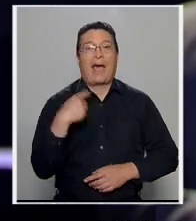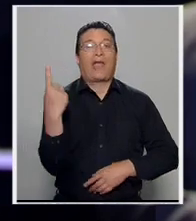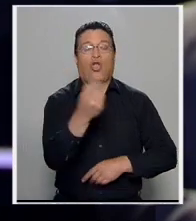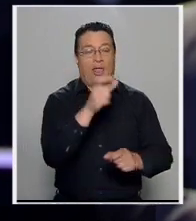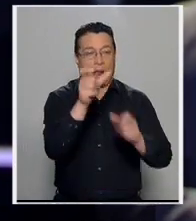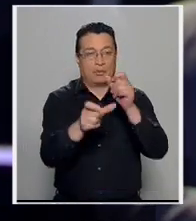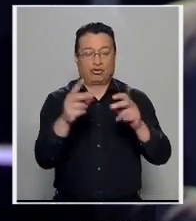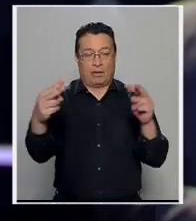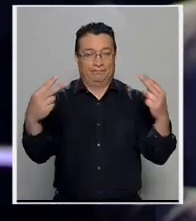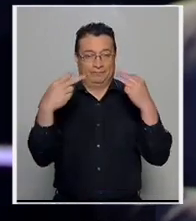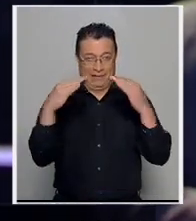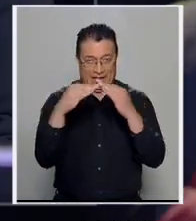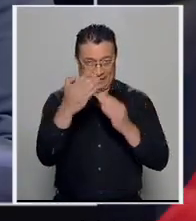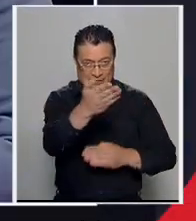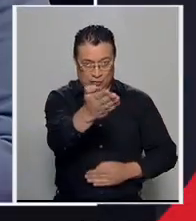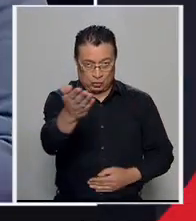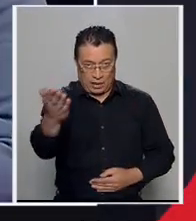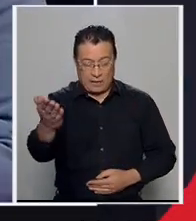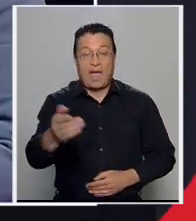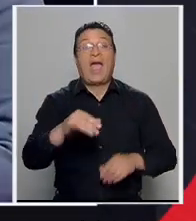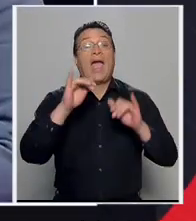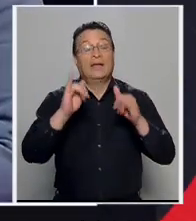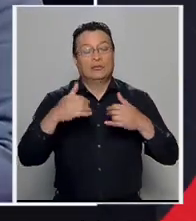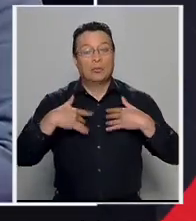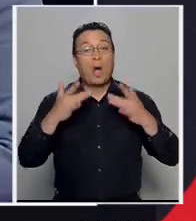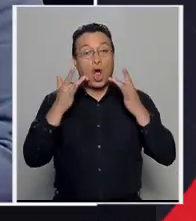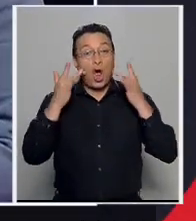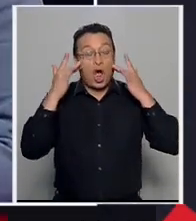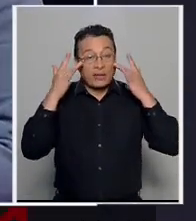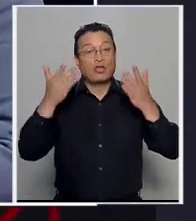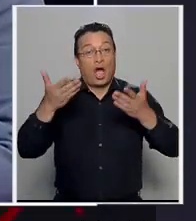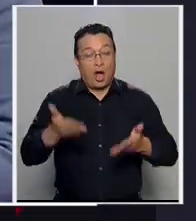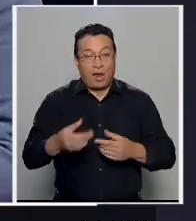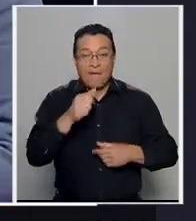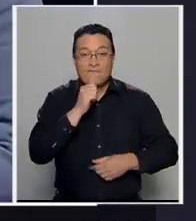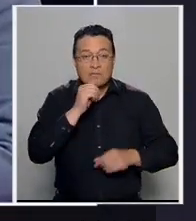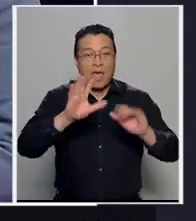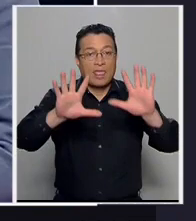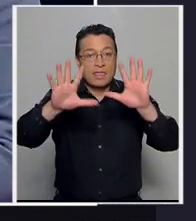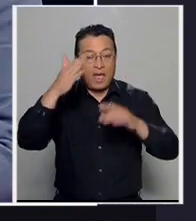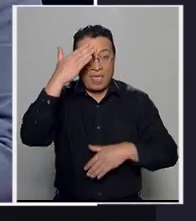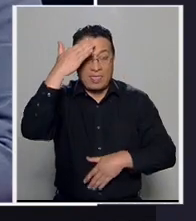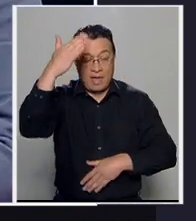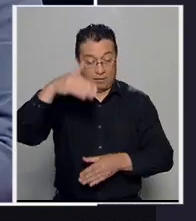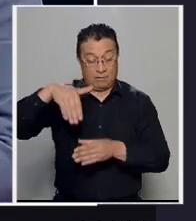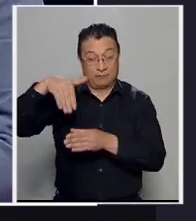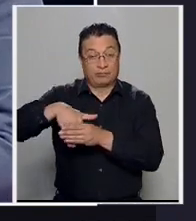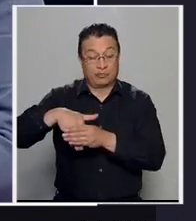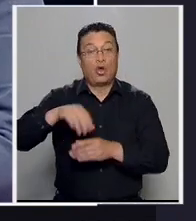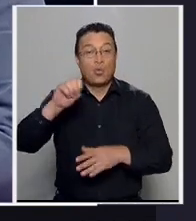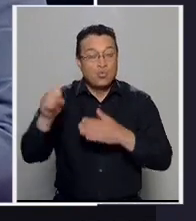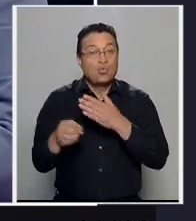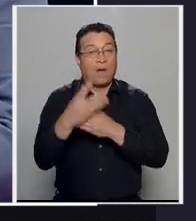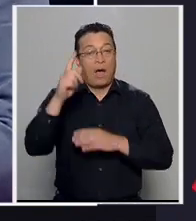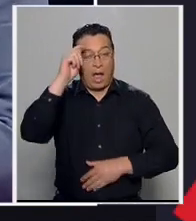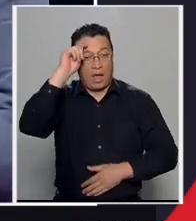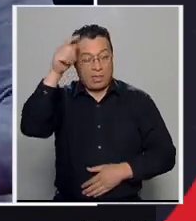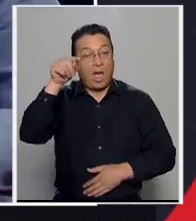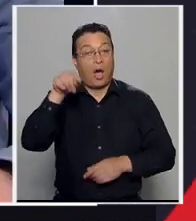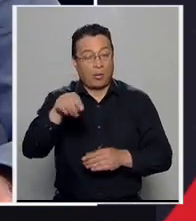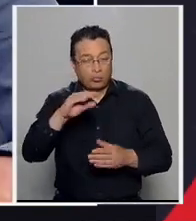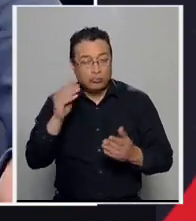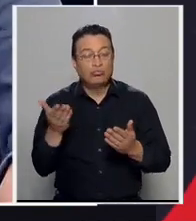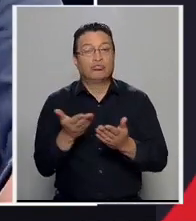están viendo en su casa. Y me alegro de que ahora, a 10 días de la elección, haya una nueva iniciativa para eso, más allá de